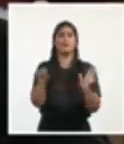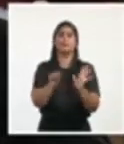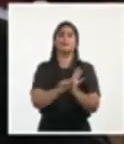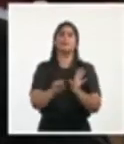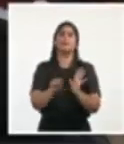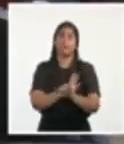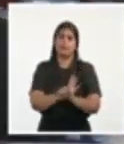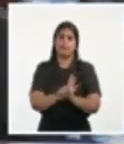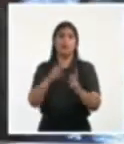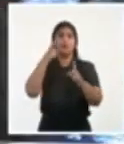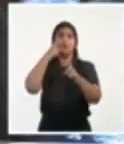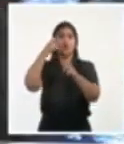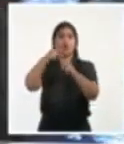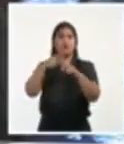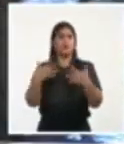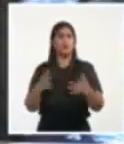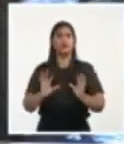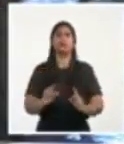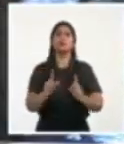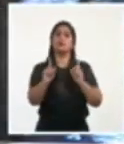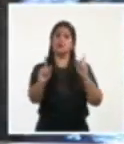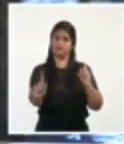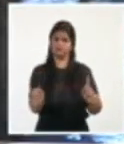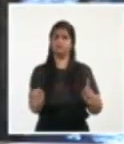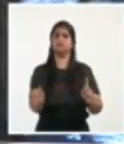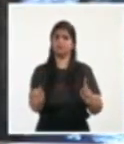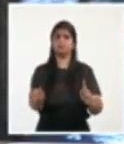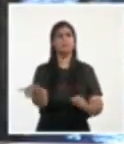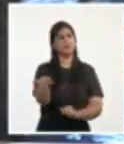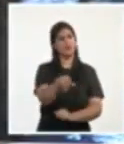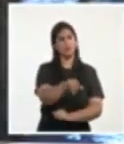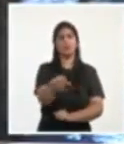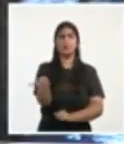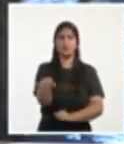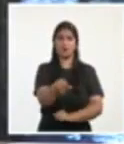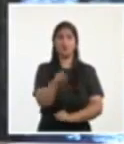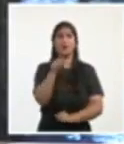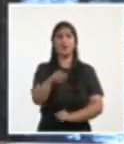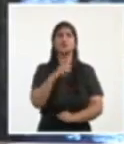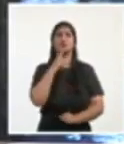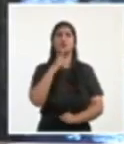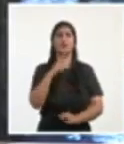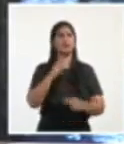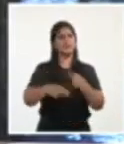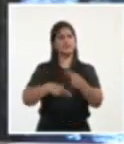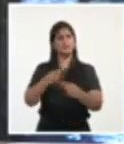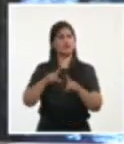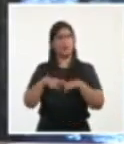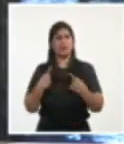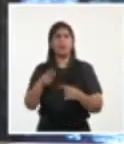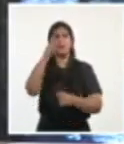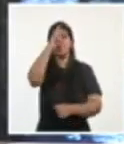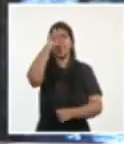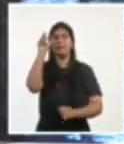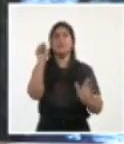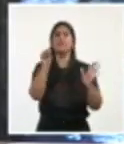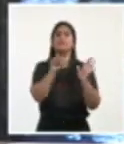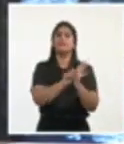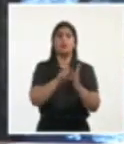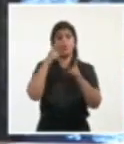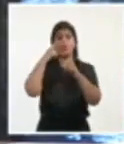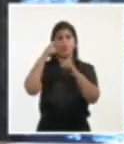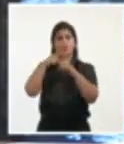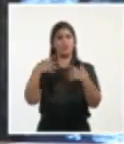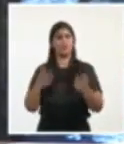protegido en una institución de salud. Y eso fue una respuesta a un momento determinado para garantizar la atención y